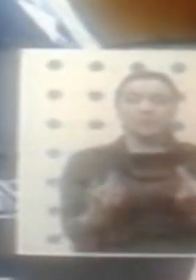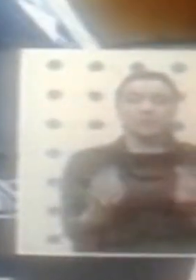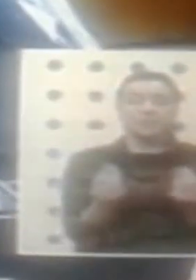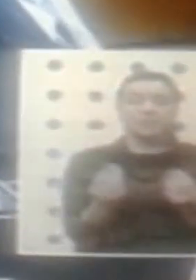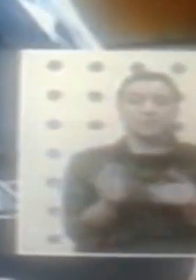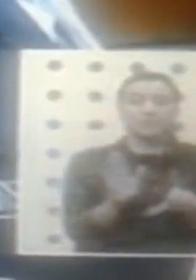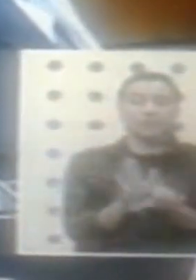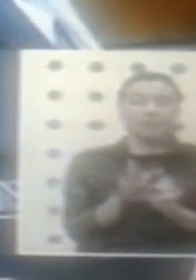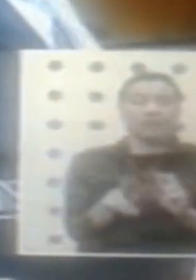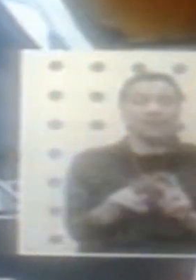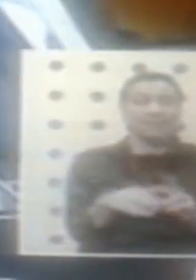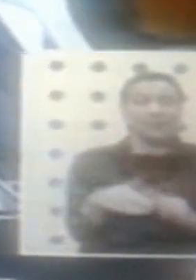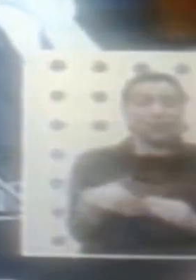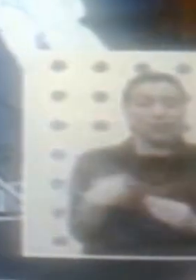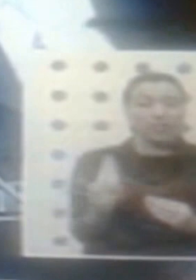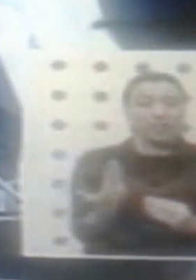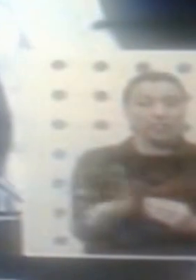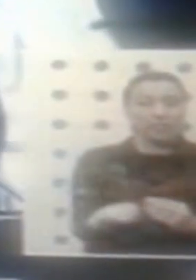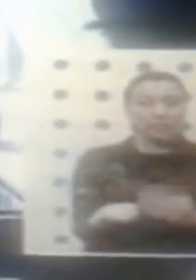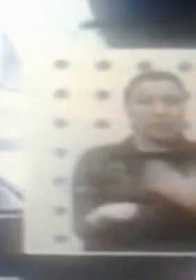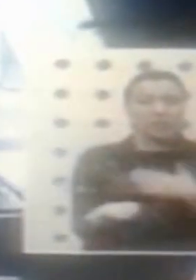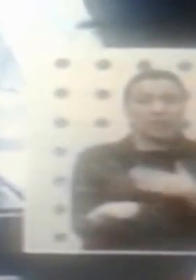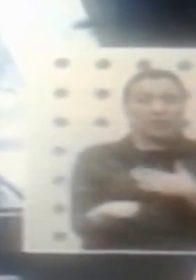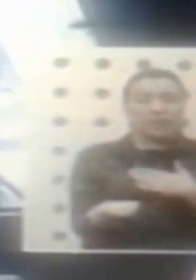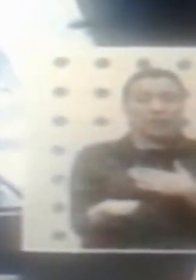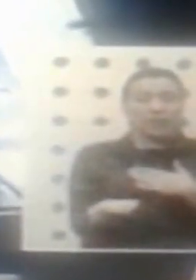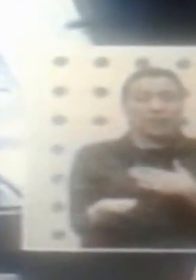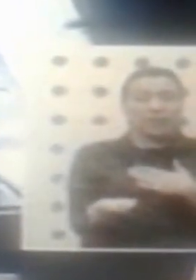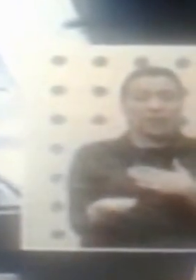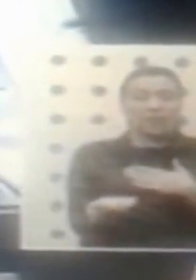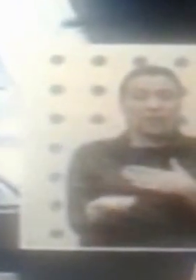Numerosas leyes posteriores han pretendido